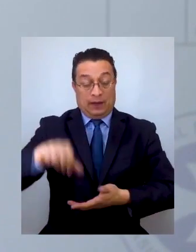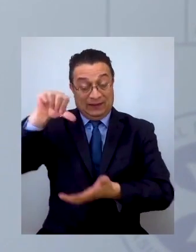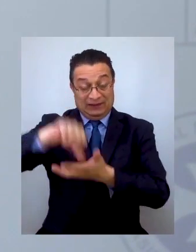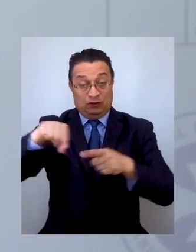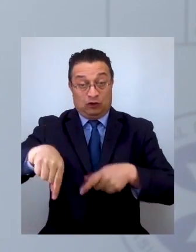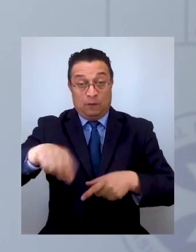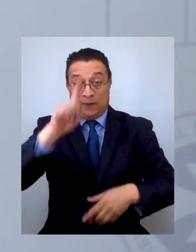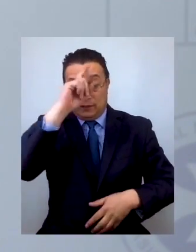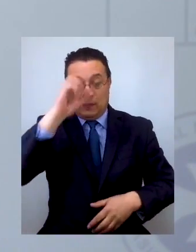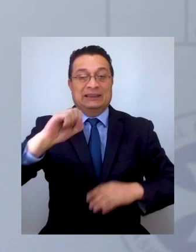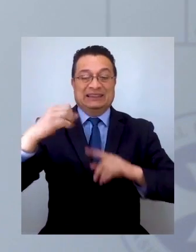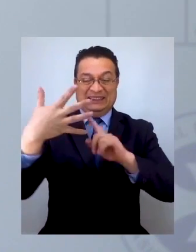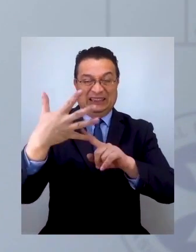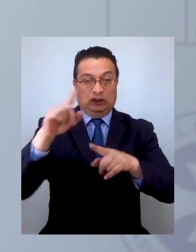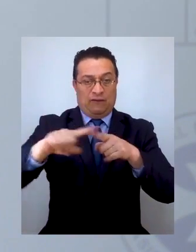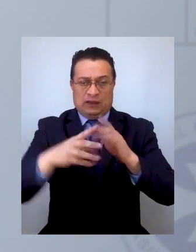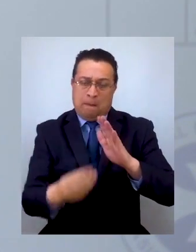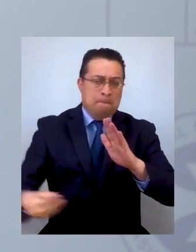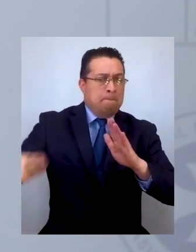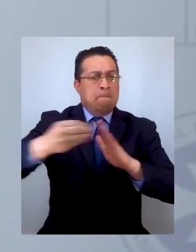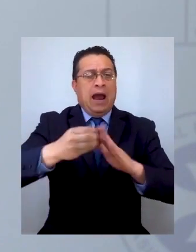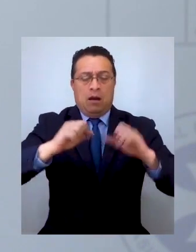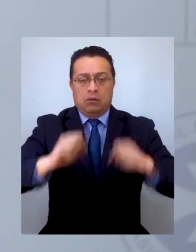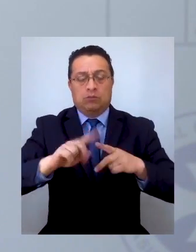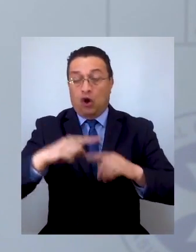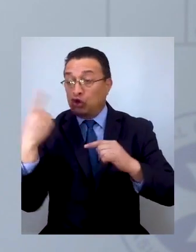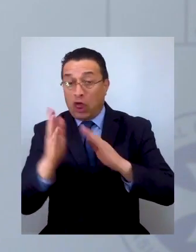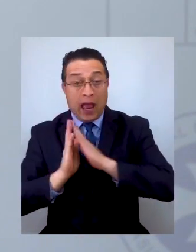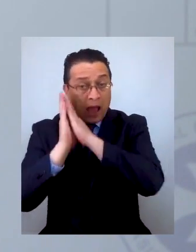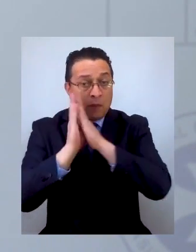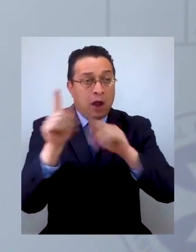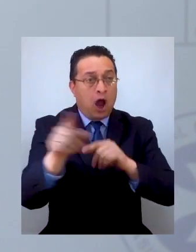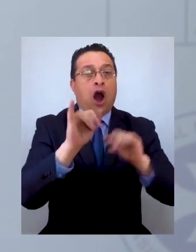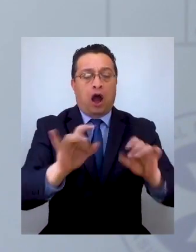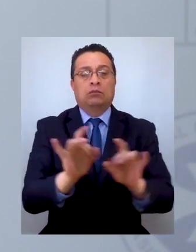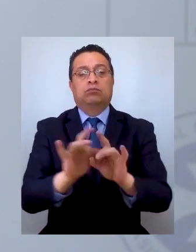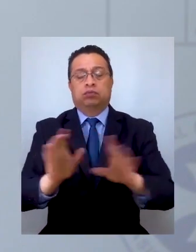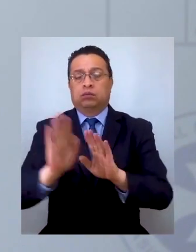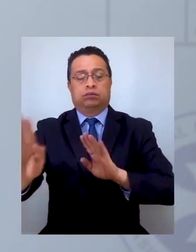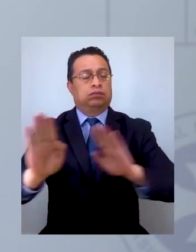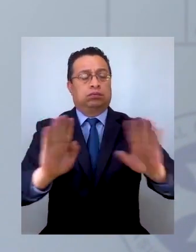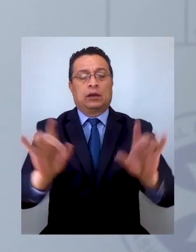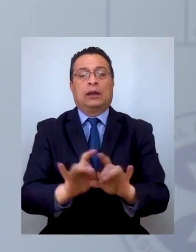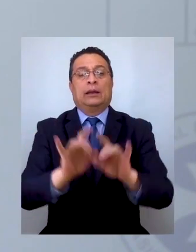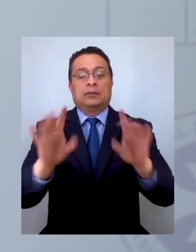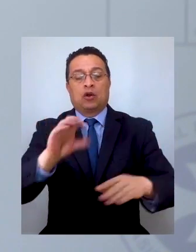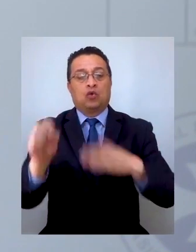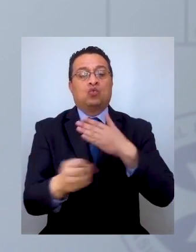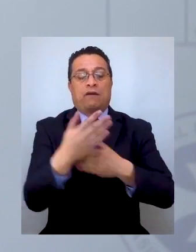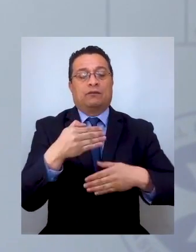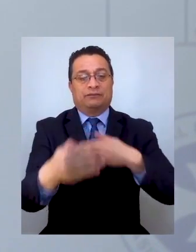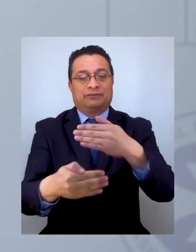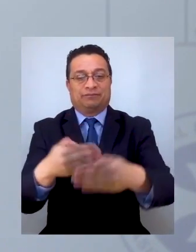pocos centros de salud del país que quintuplicó su capacidad y hoy todas esas camas permanecen complejizadas y han sido esenciales en